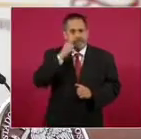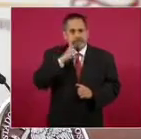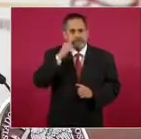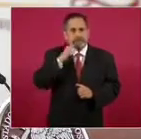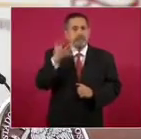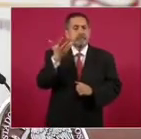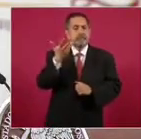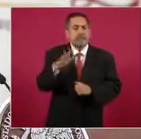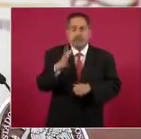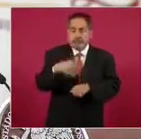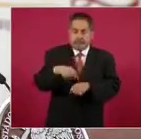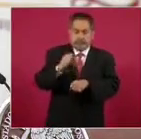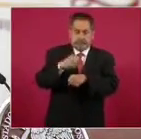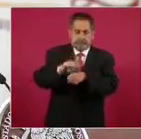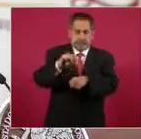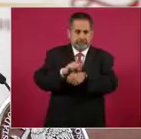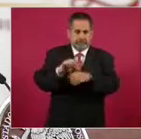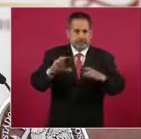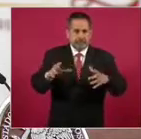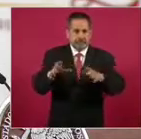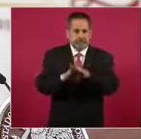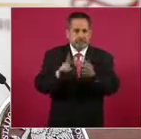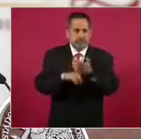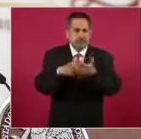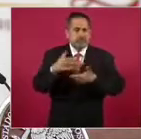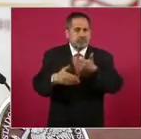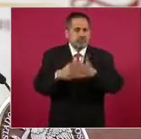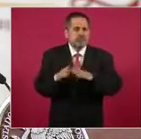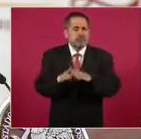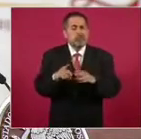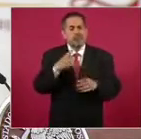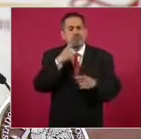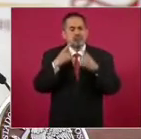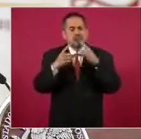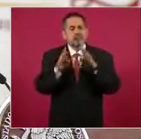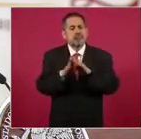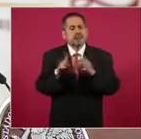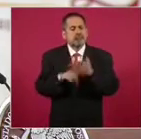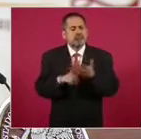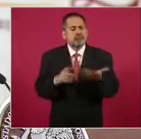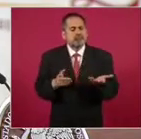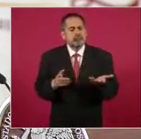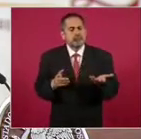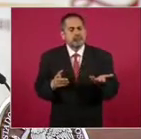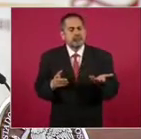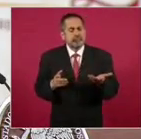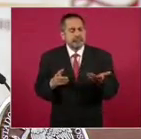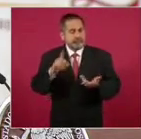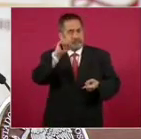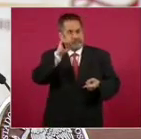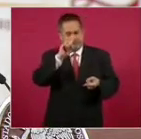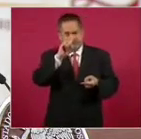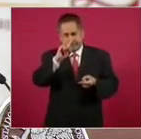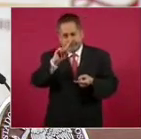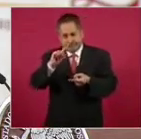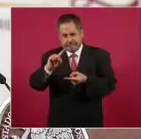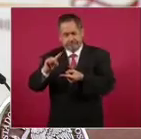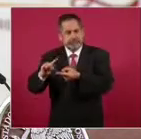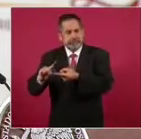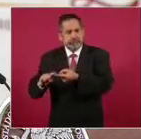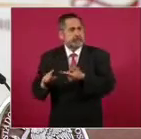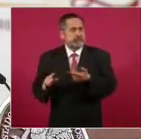10 semanas más próximas, hay una reducción continua de la epidemia y uno de los elementos